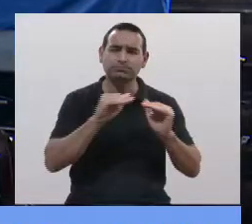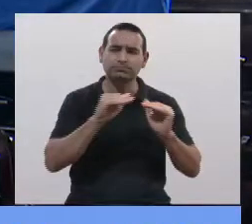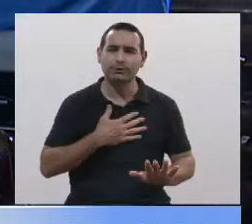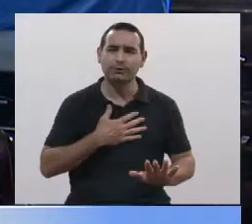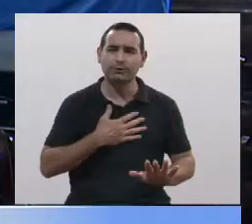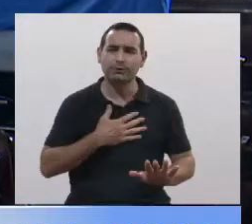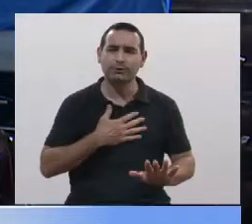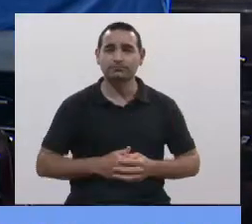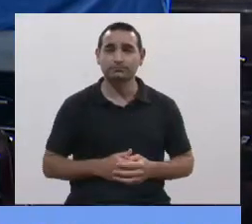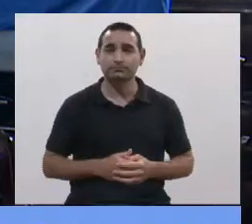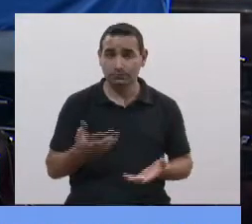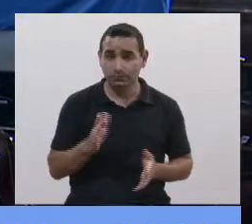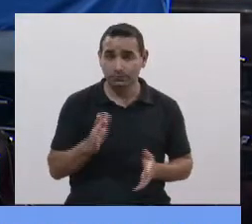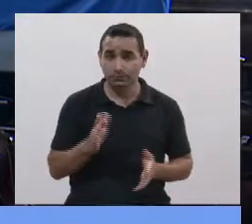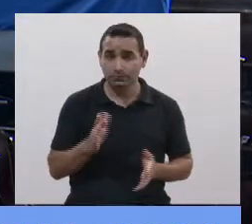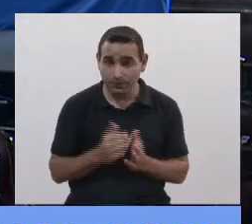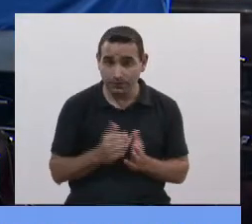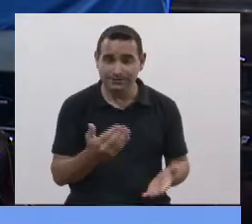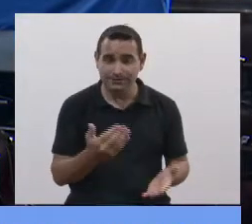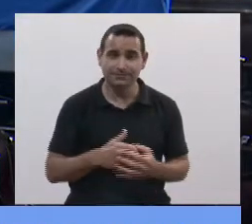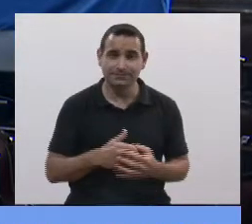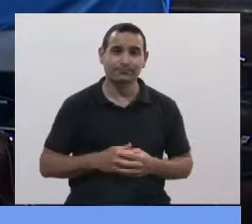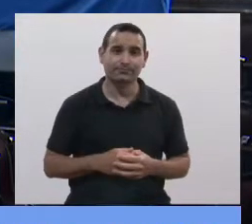Juan, por favor. Gracias.